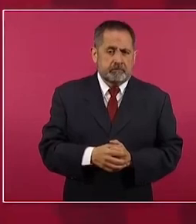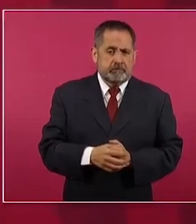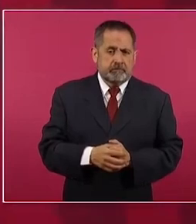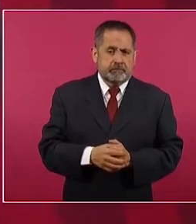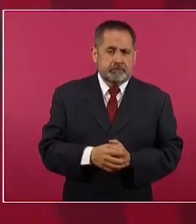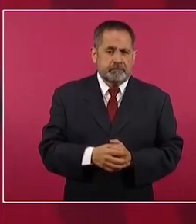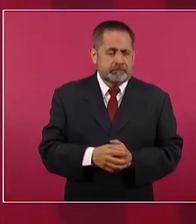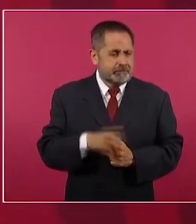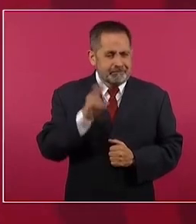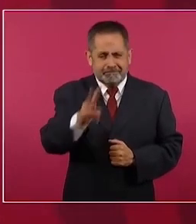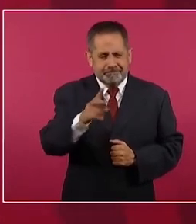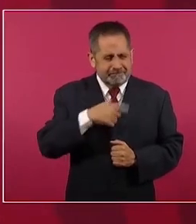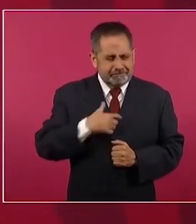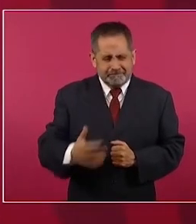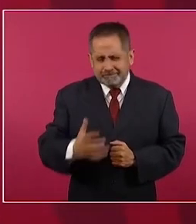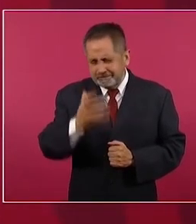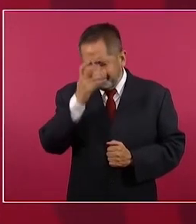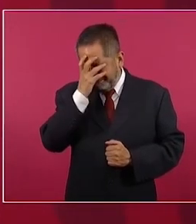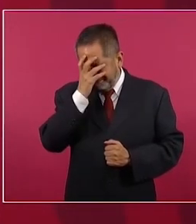avergüenza